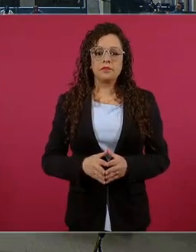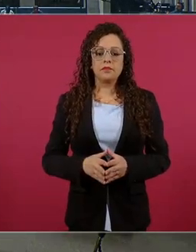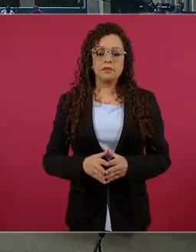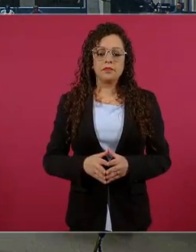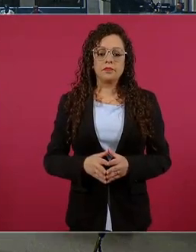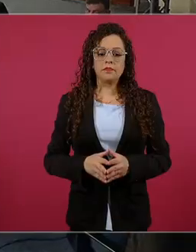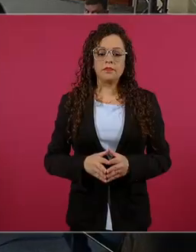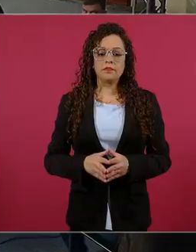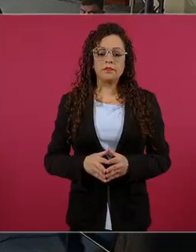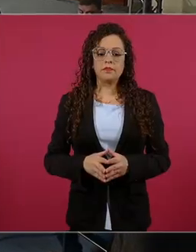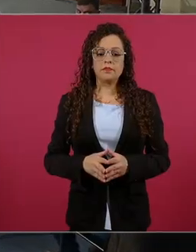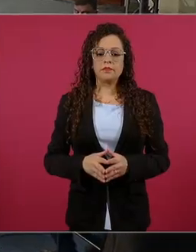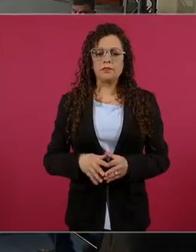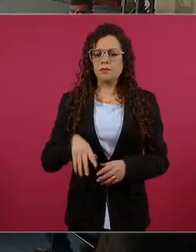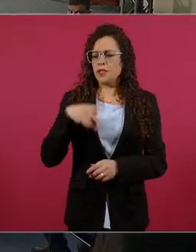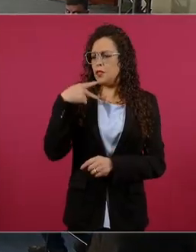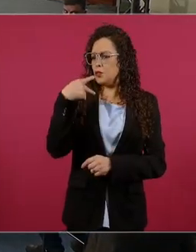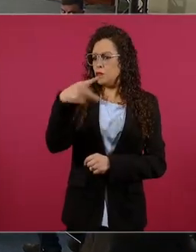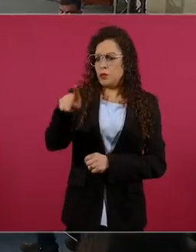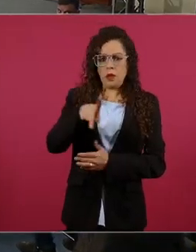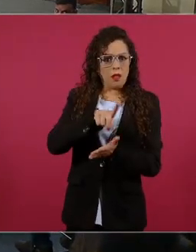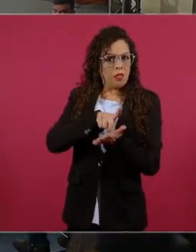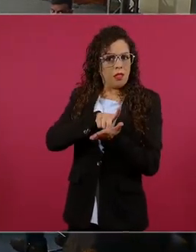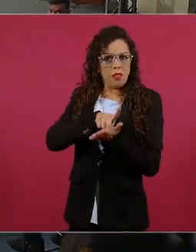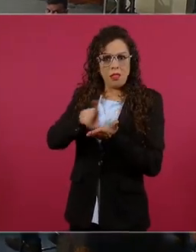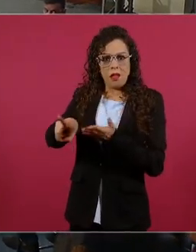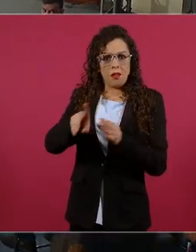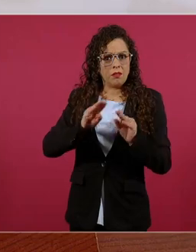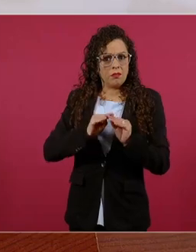derecho. Vivimos en un país libre.